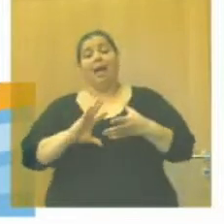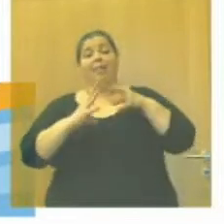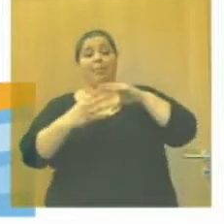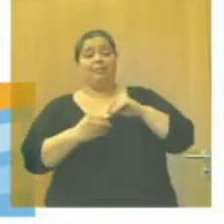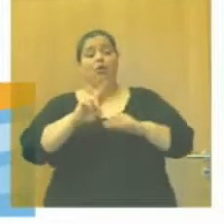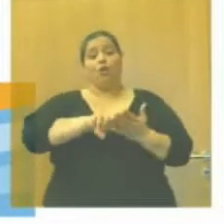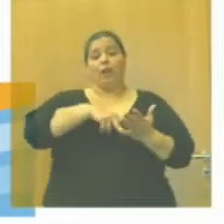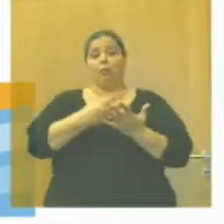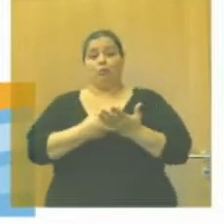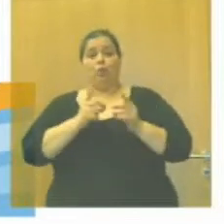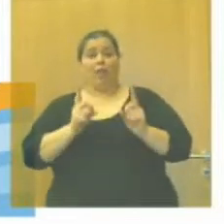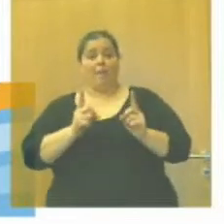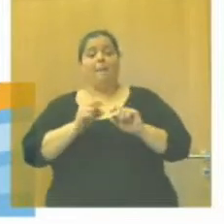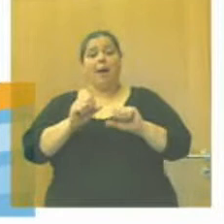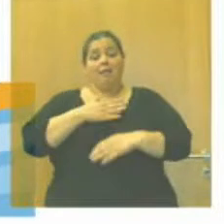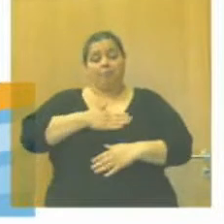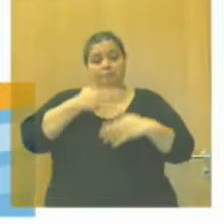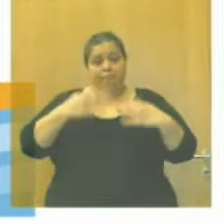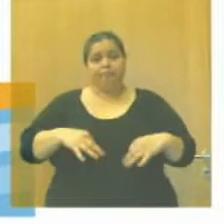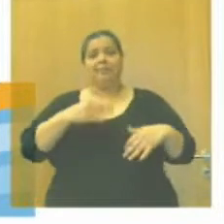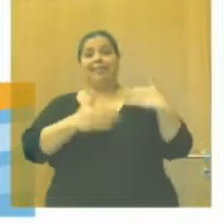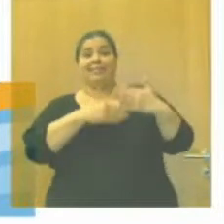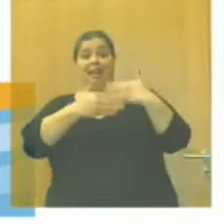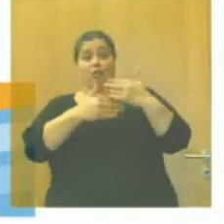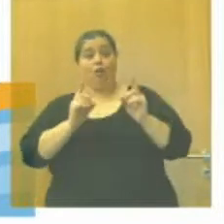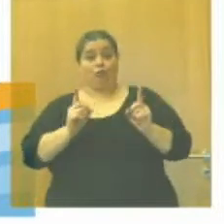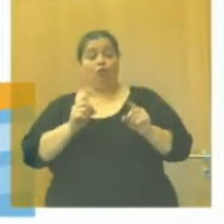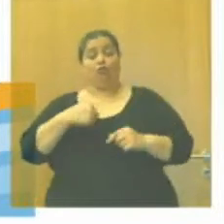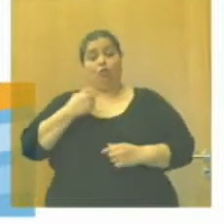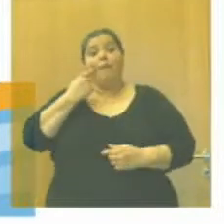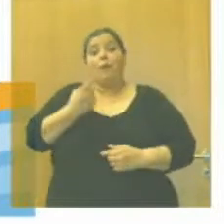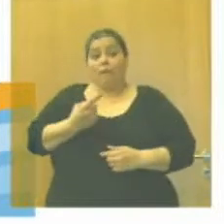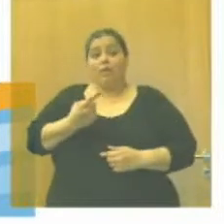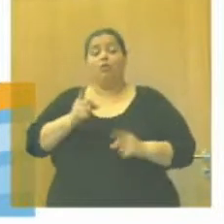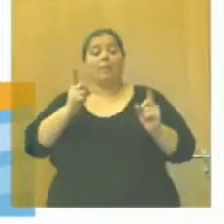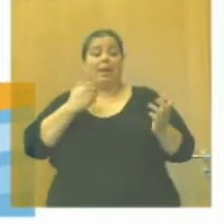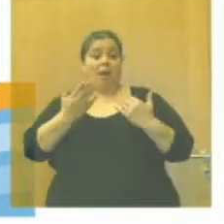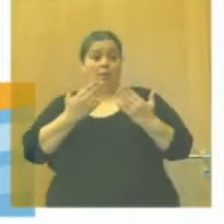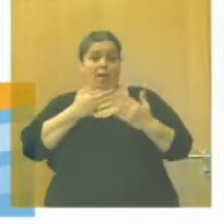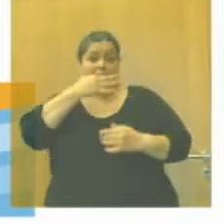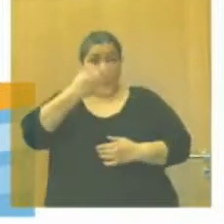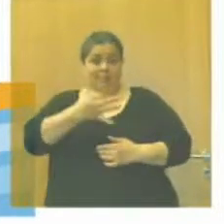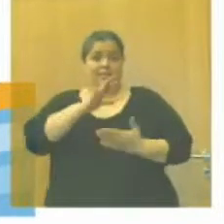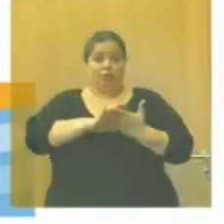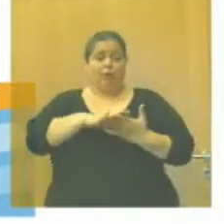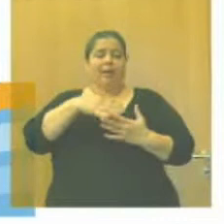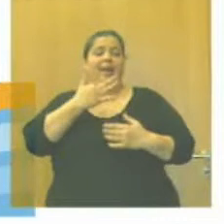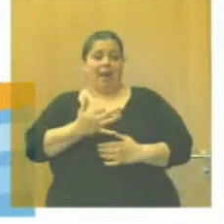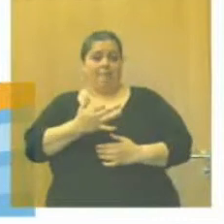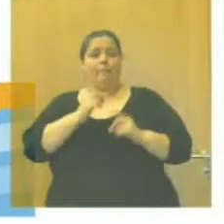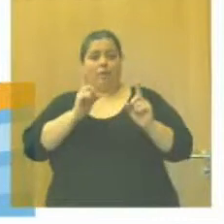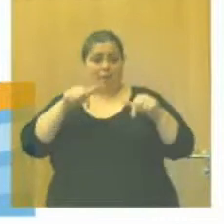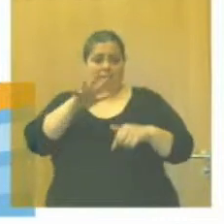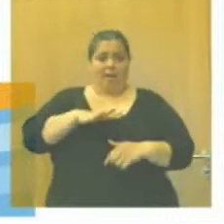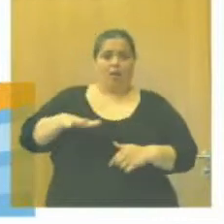traducción para satisfacer las necesidades de desarrollo es algo que hemos visto y voy a mencionar ahora los ejemplos de la